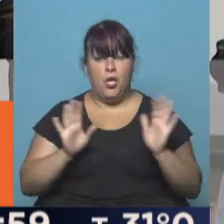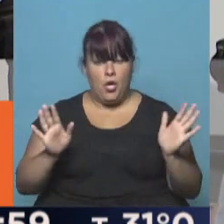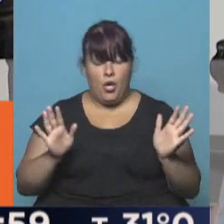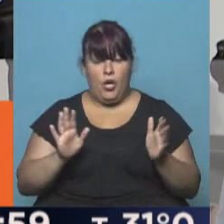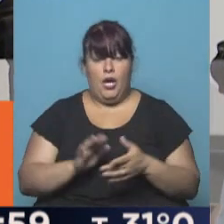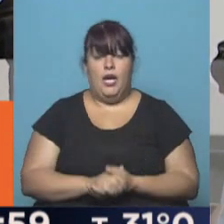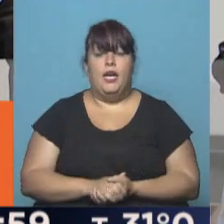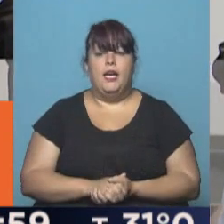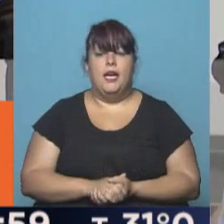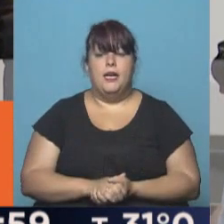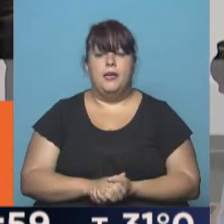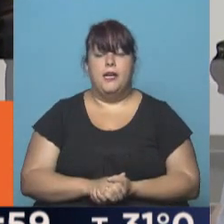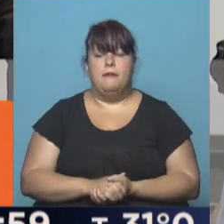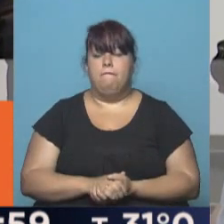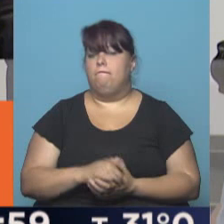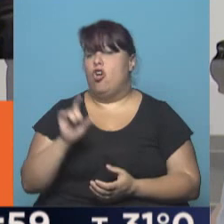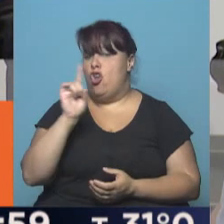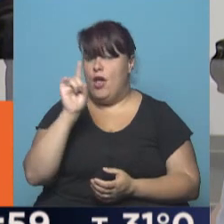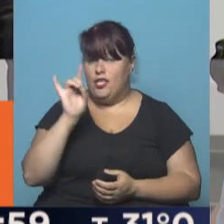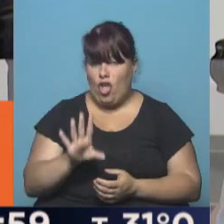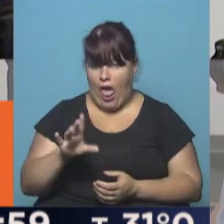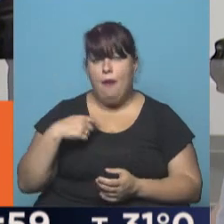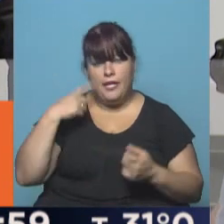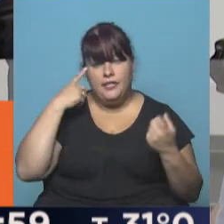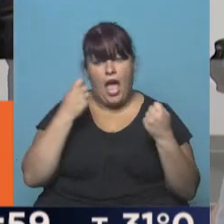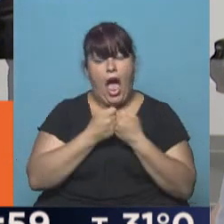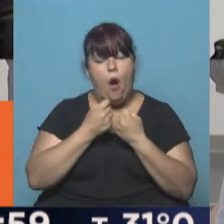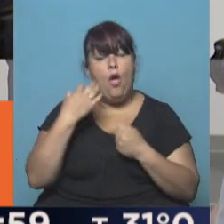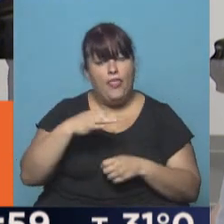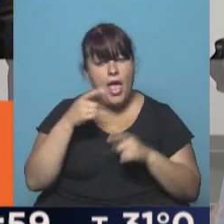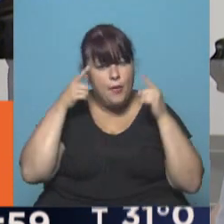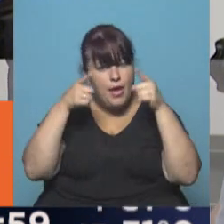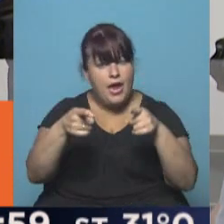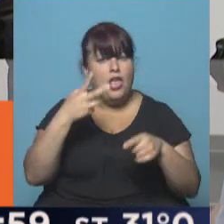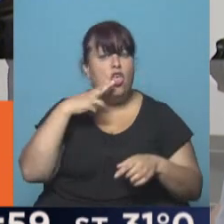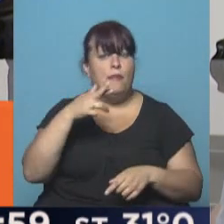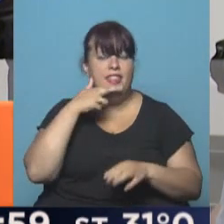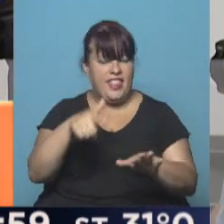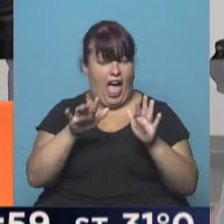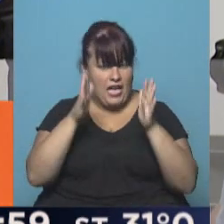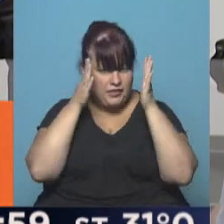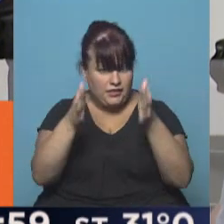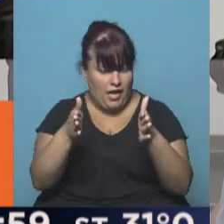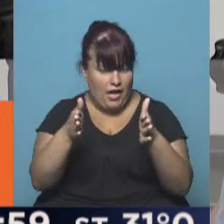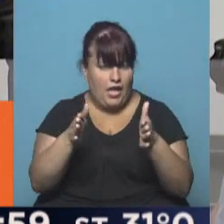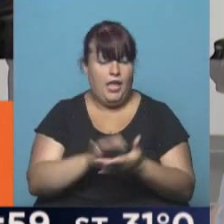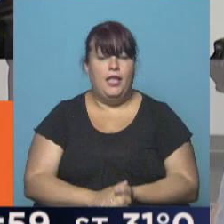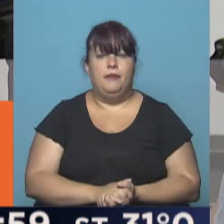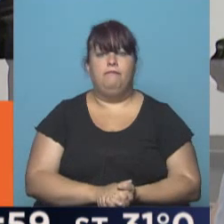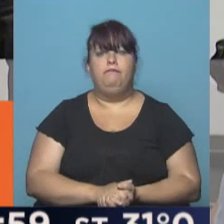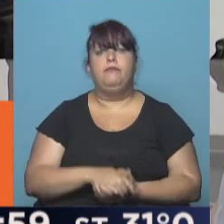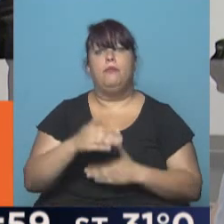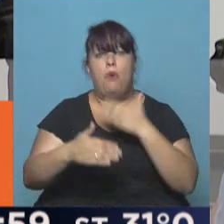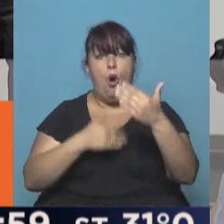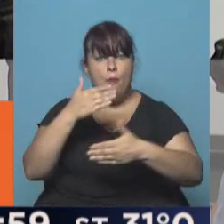que no solo que compartimos que debe ser un objetivo del 2017 con